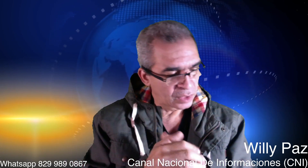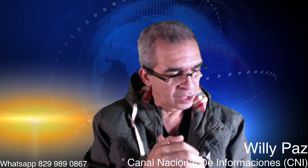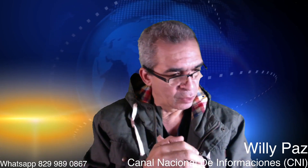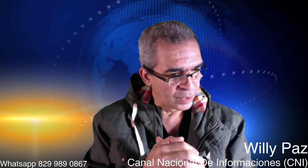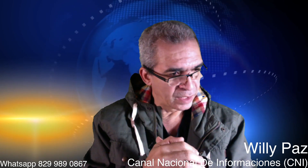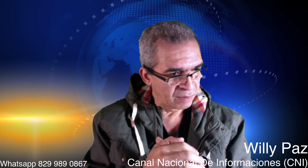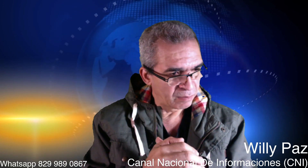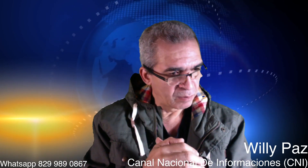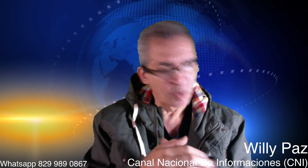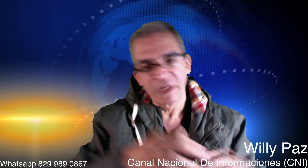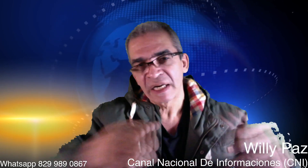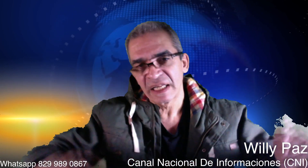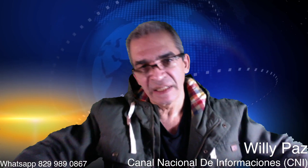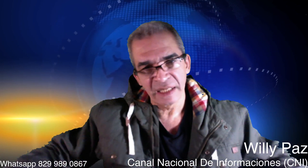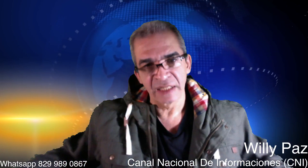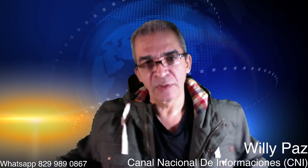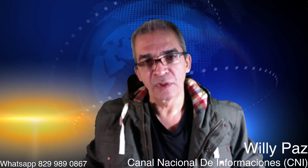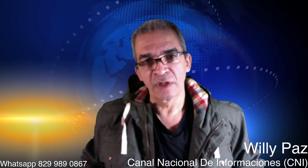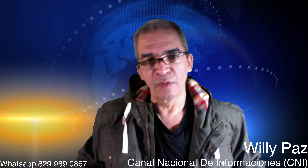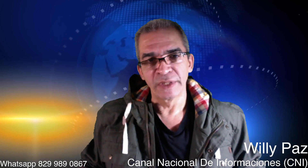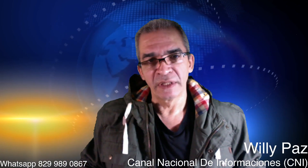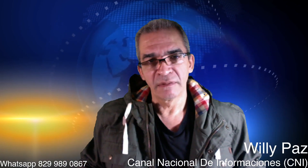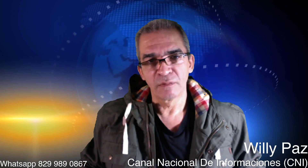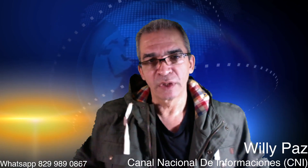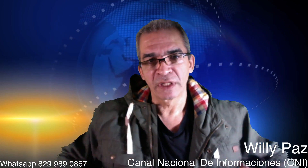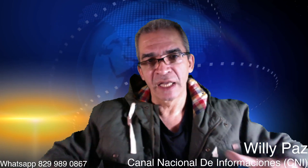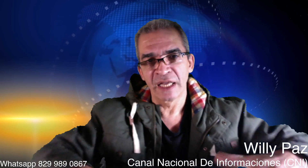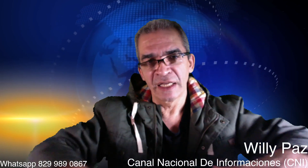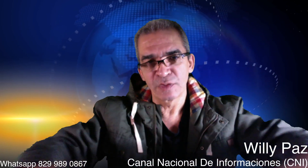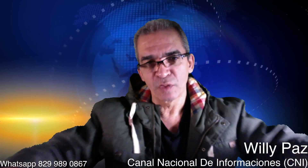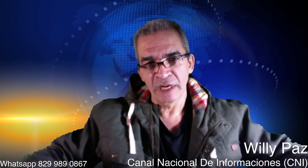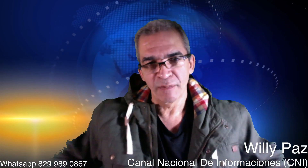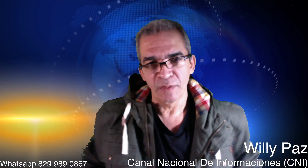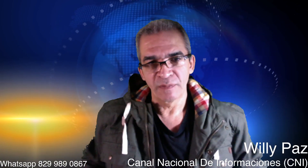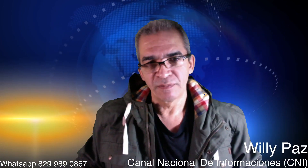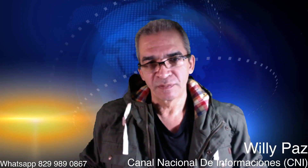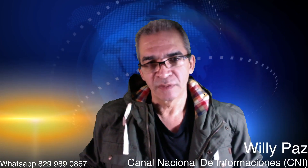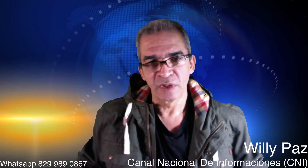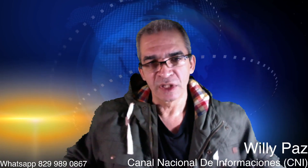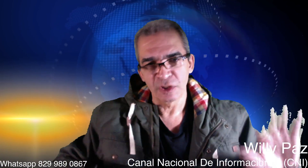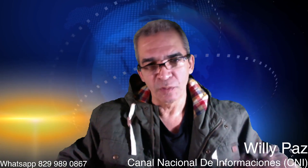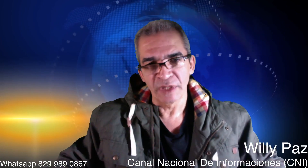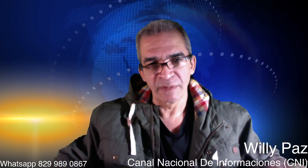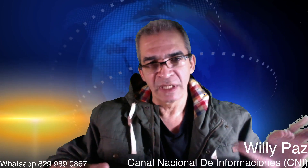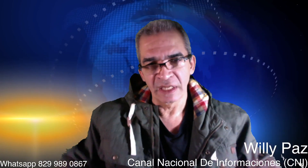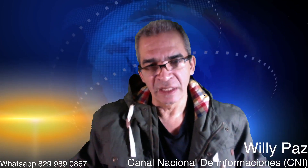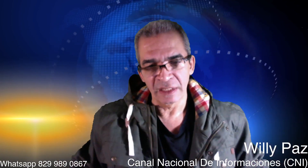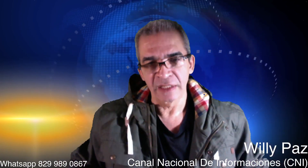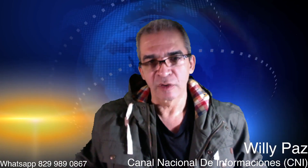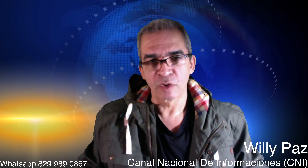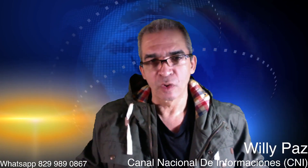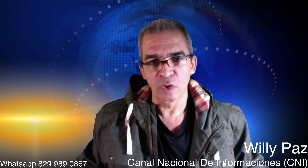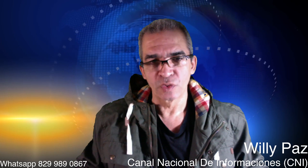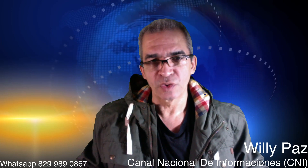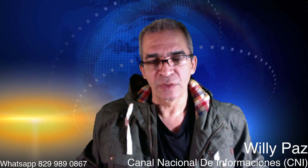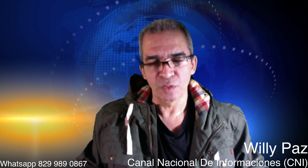dictatorial que usted lo vea, por más radical que usted lo vea, pues está en su campo, donde se suprimen las